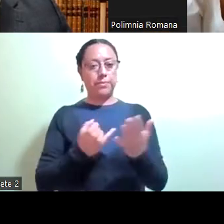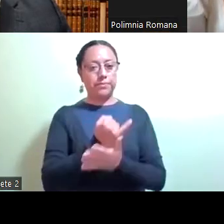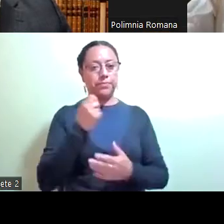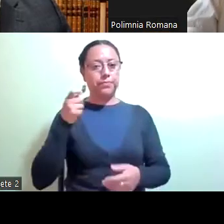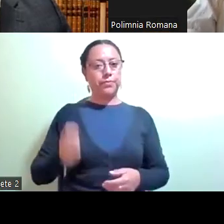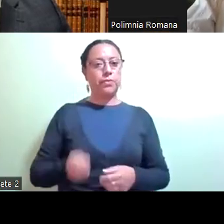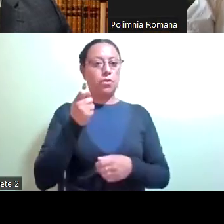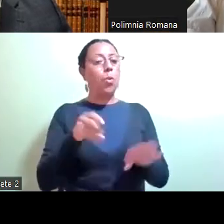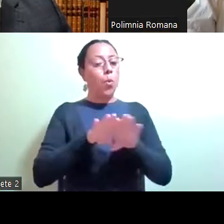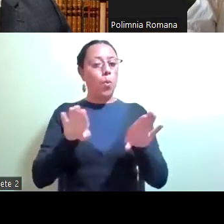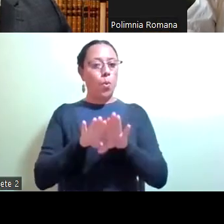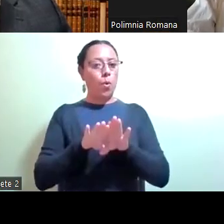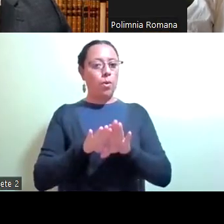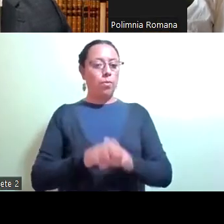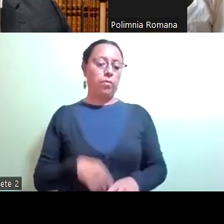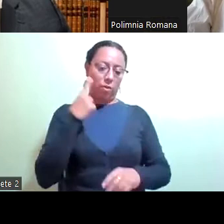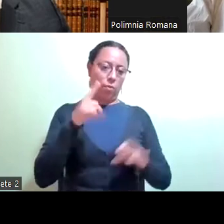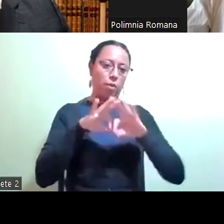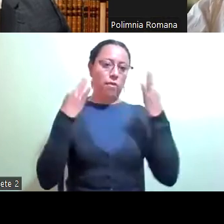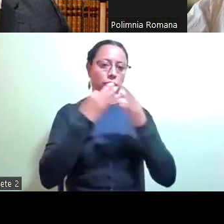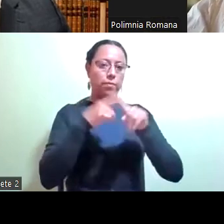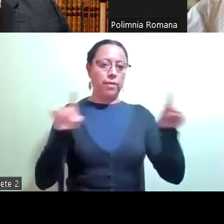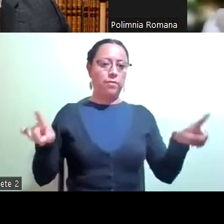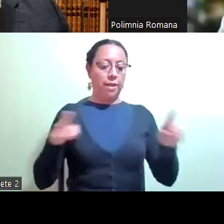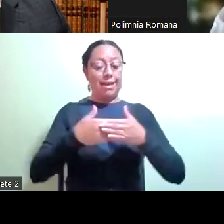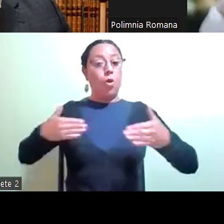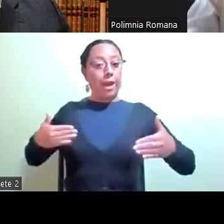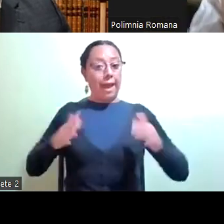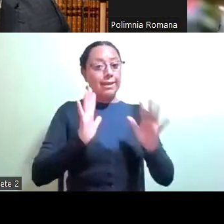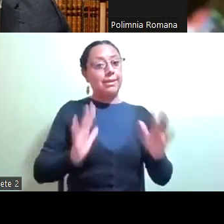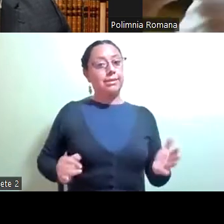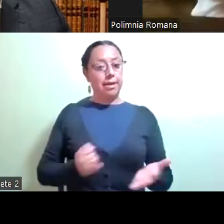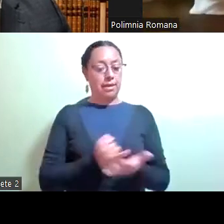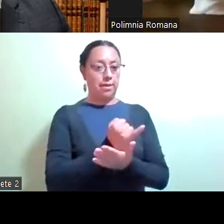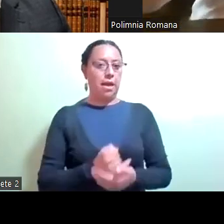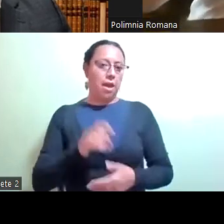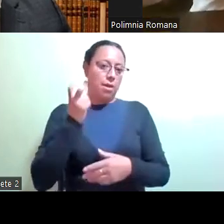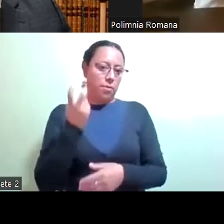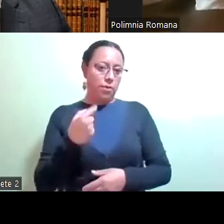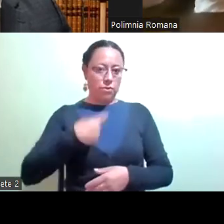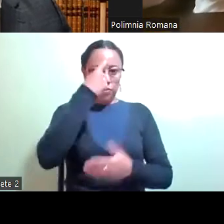legislarse de una manera distinta como estaba establecido. Me parece que la propuesta del diputado Orincho era